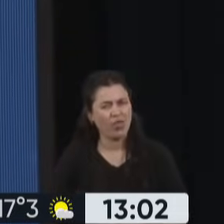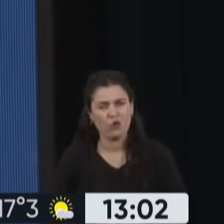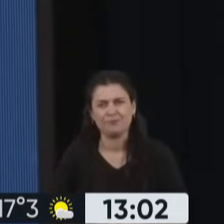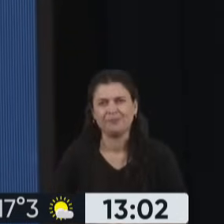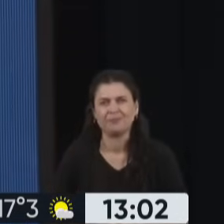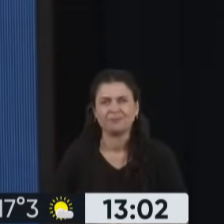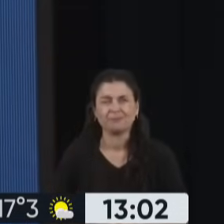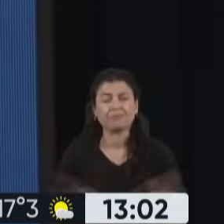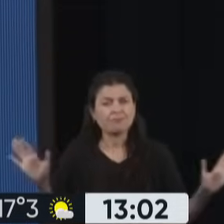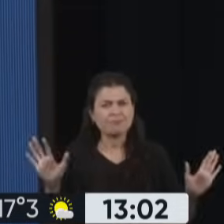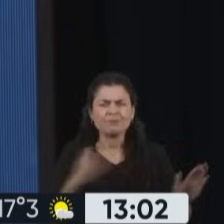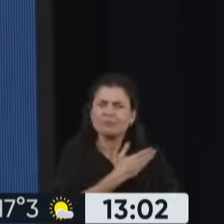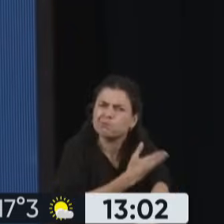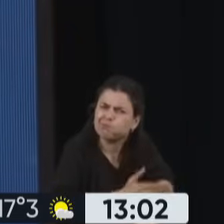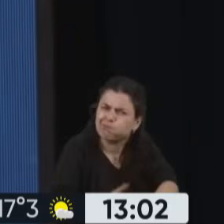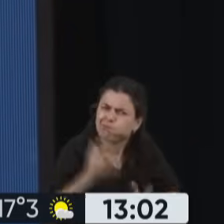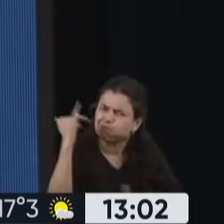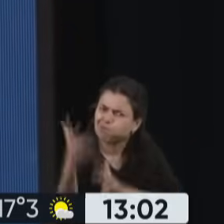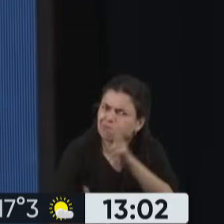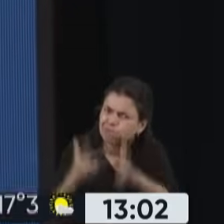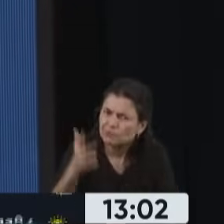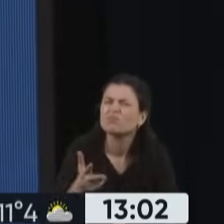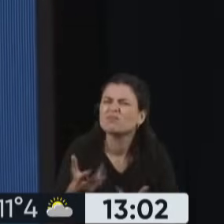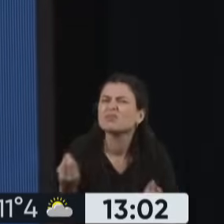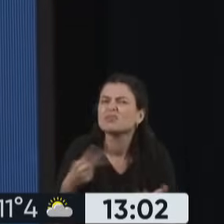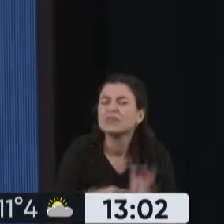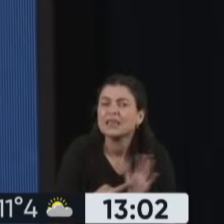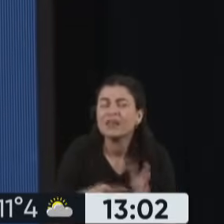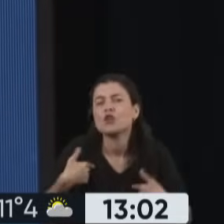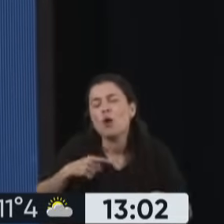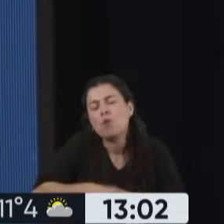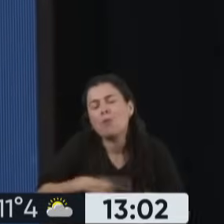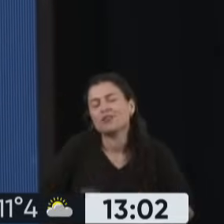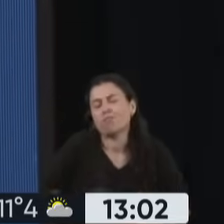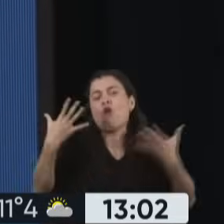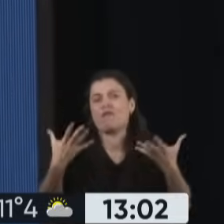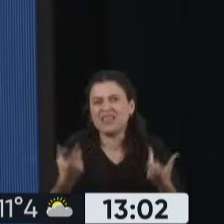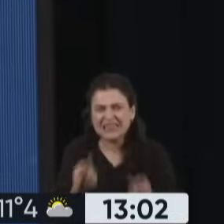Pero todo esto, digamos, es como que hice catarsis.